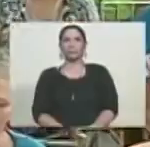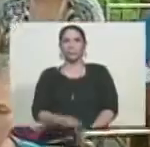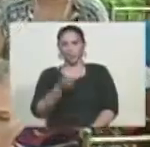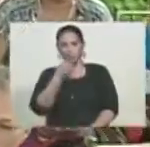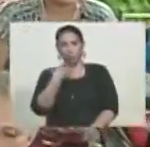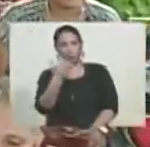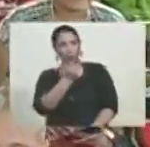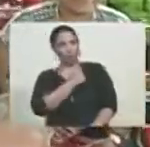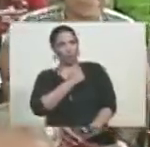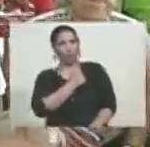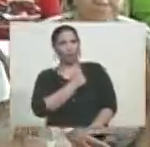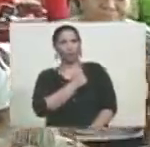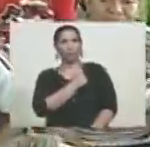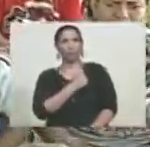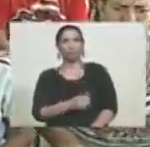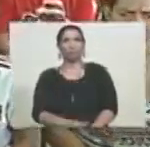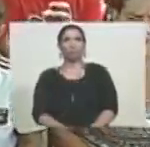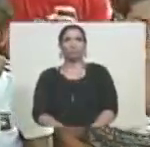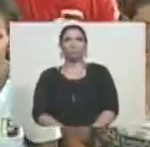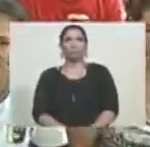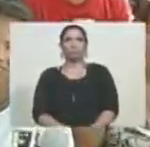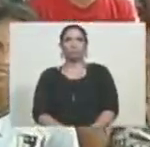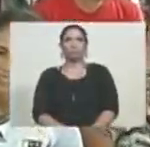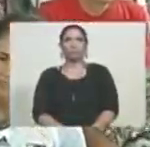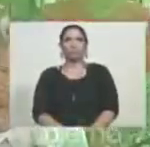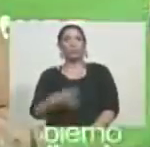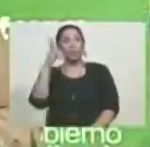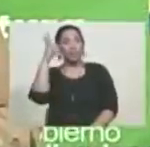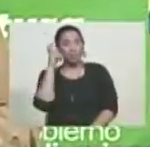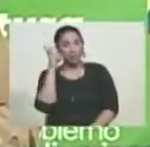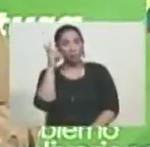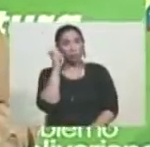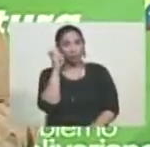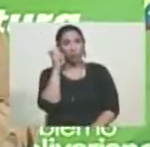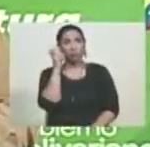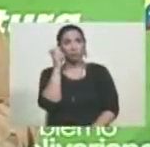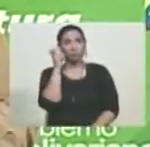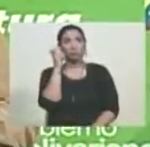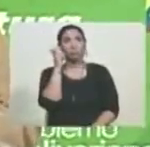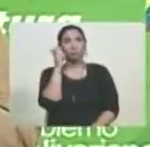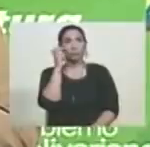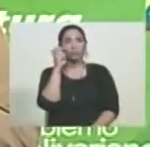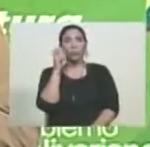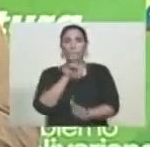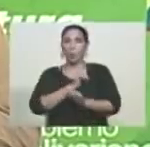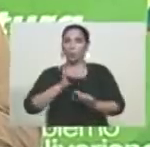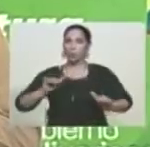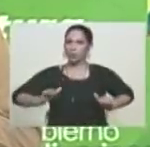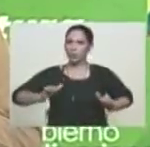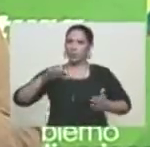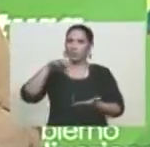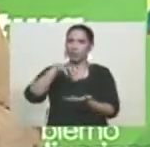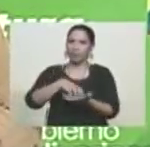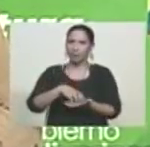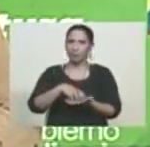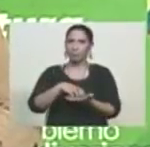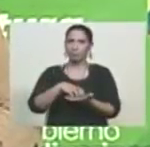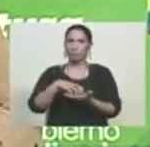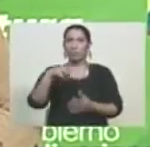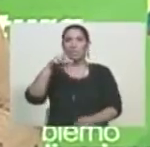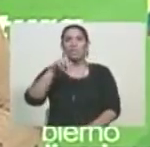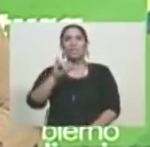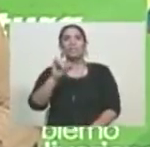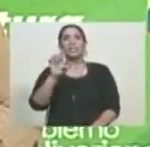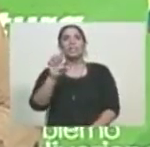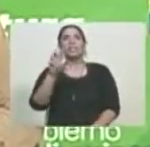Bueno, camaradas, ya escuchamos a Arbonio de Portuguesa, a Nieves